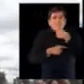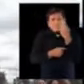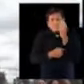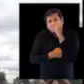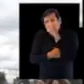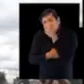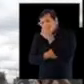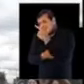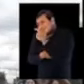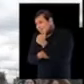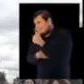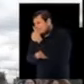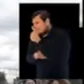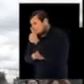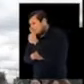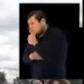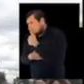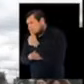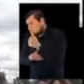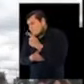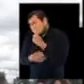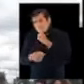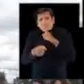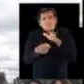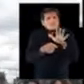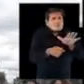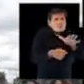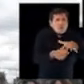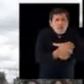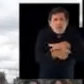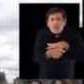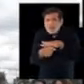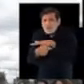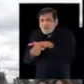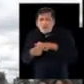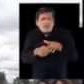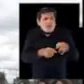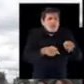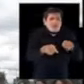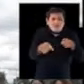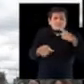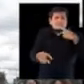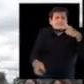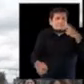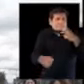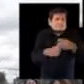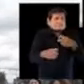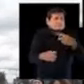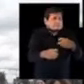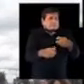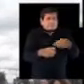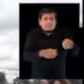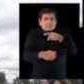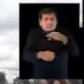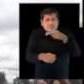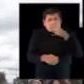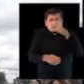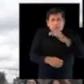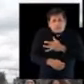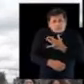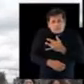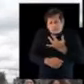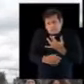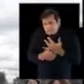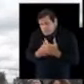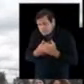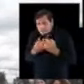silencio Viviendo entre problemas Tan complejos Preguntándose Si